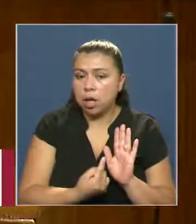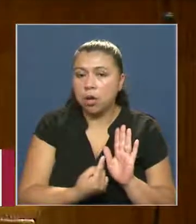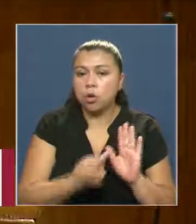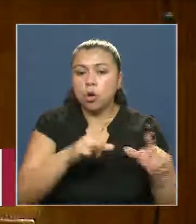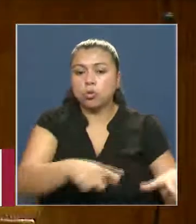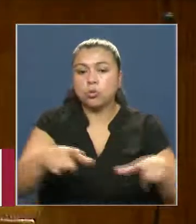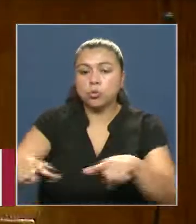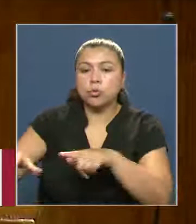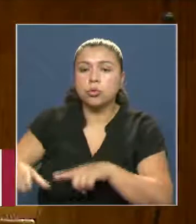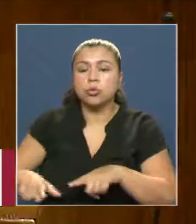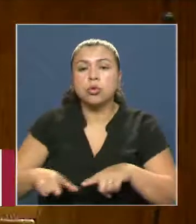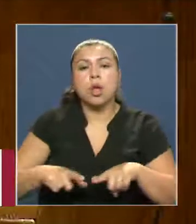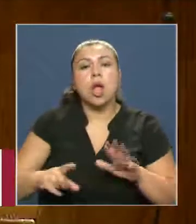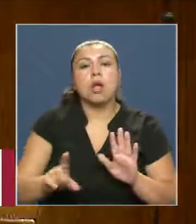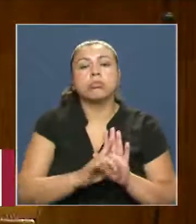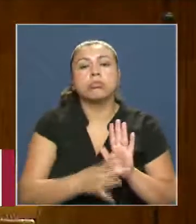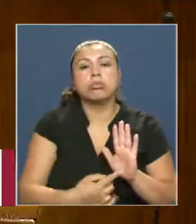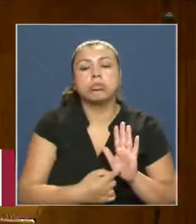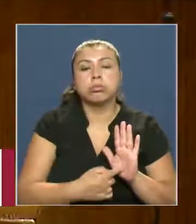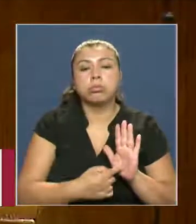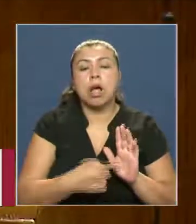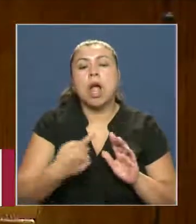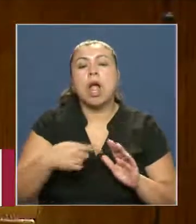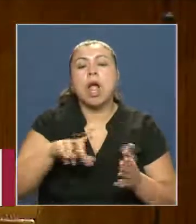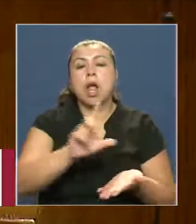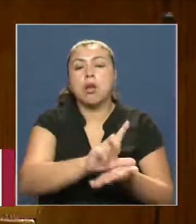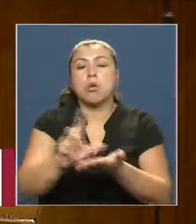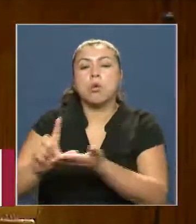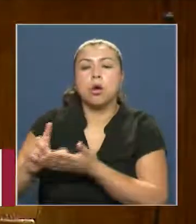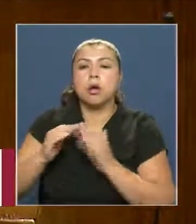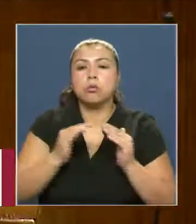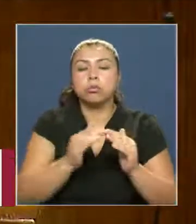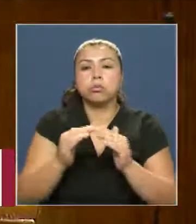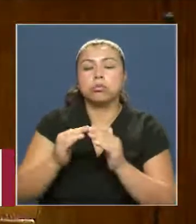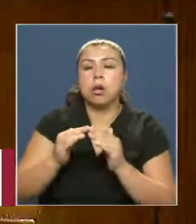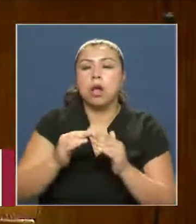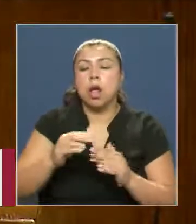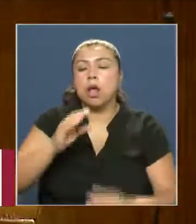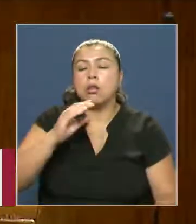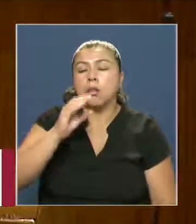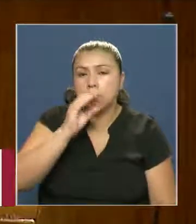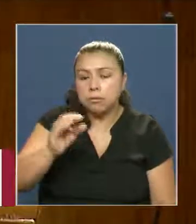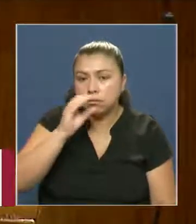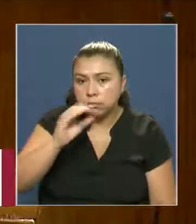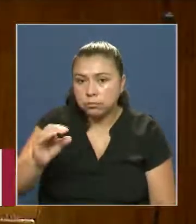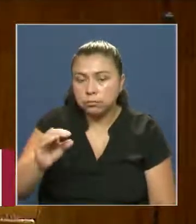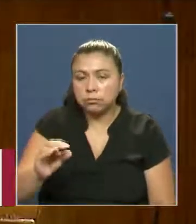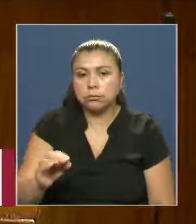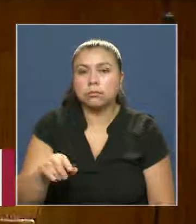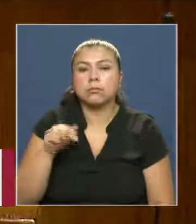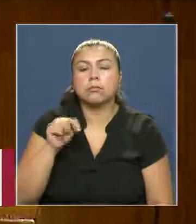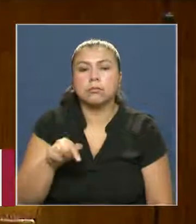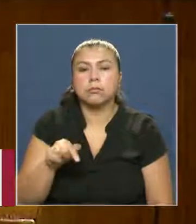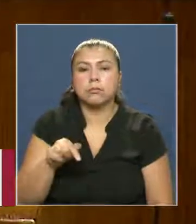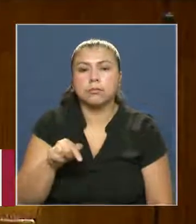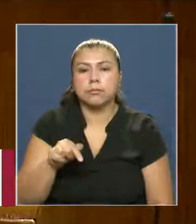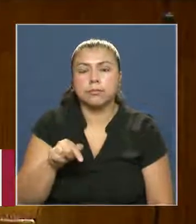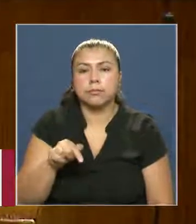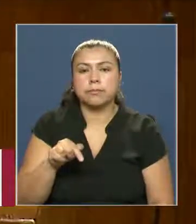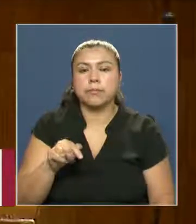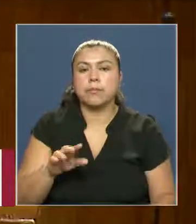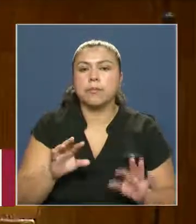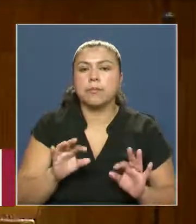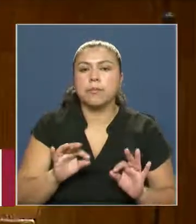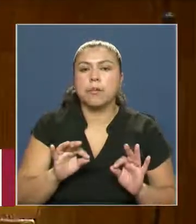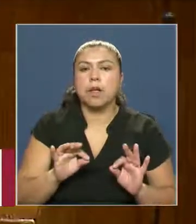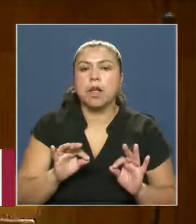asentamientos irregulares emplazados en áreas urbanas, de extensión urbana y rurales, excluyendo aquellos que en alguna